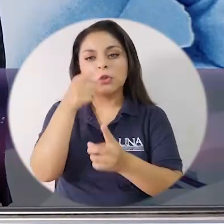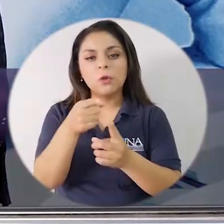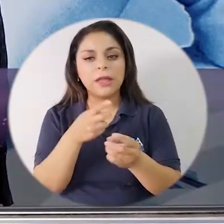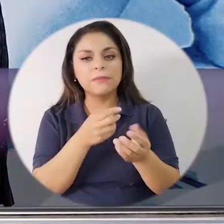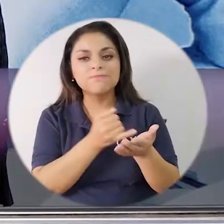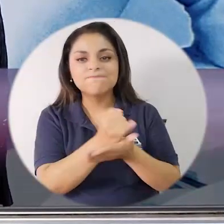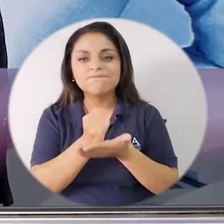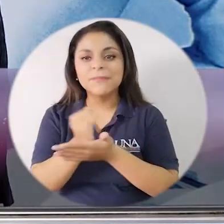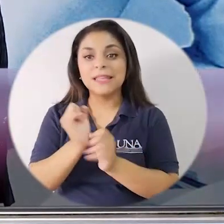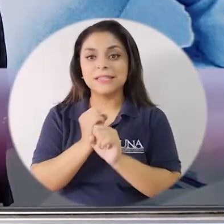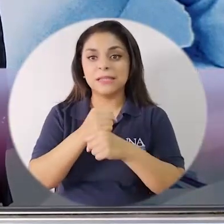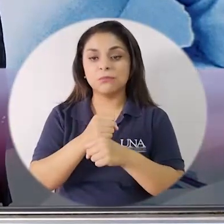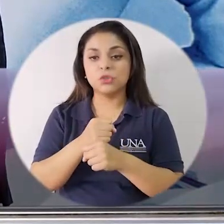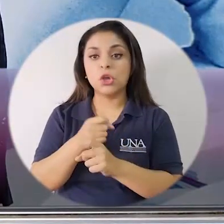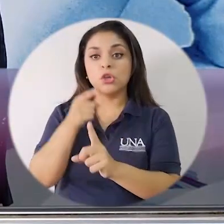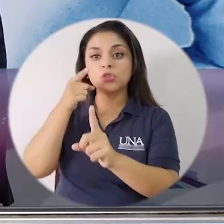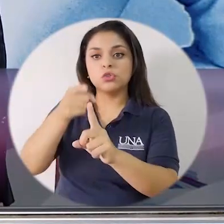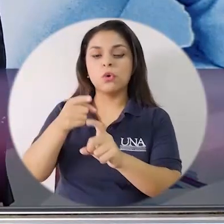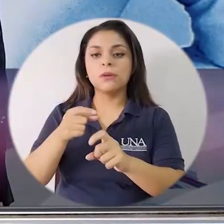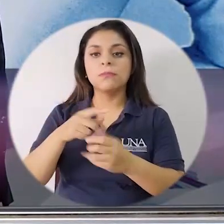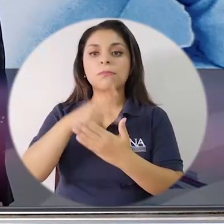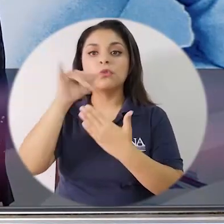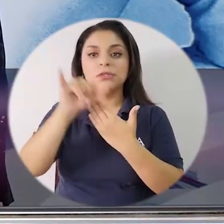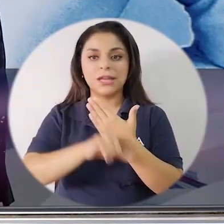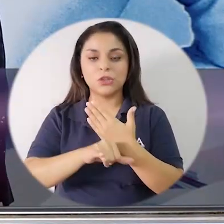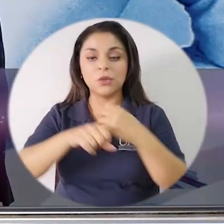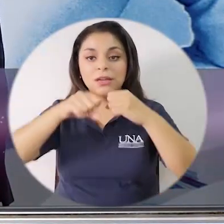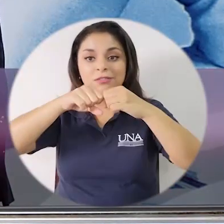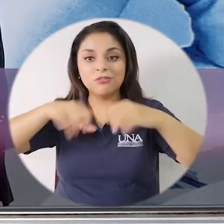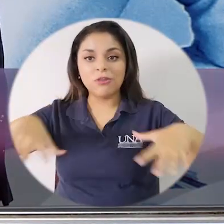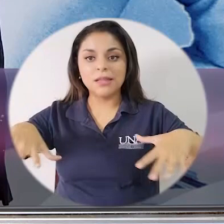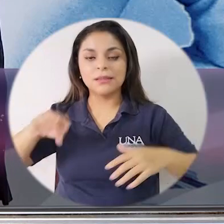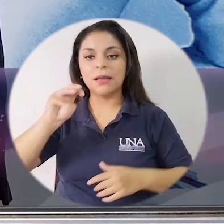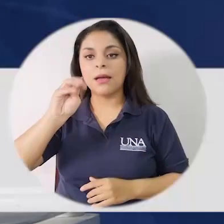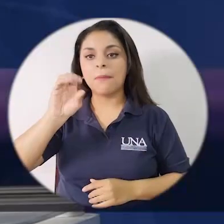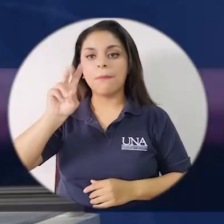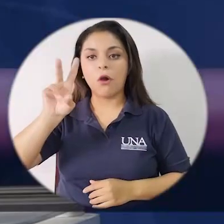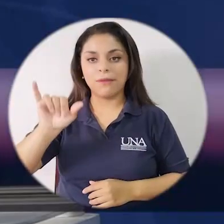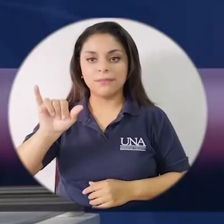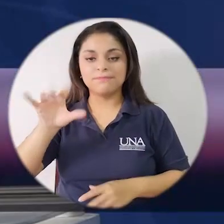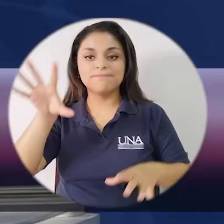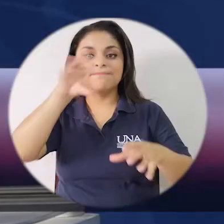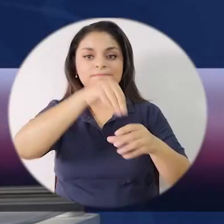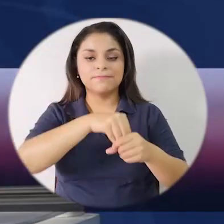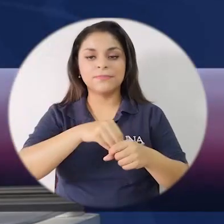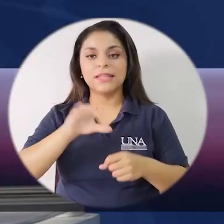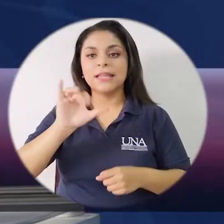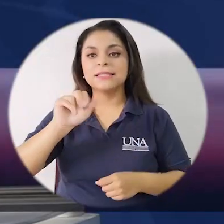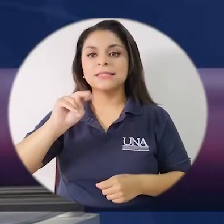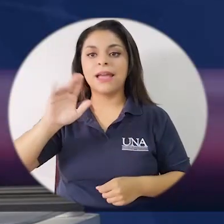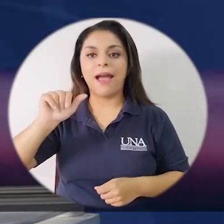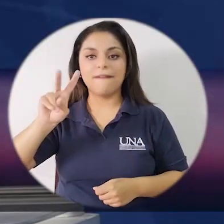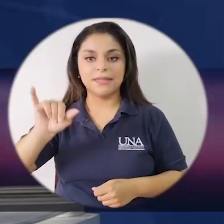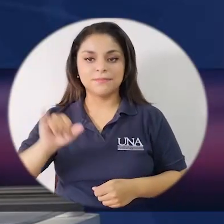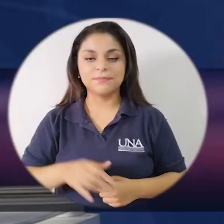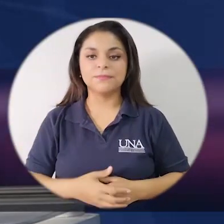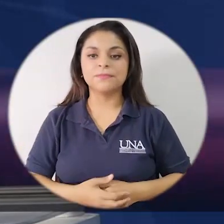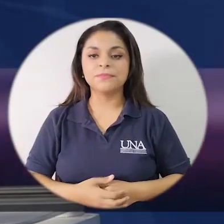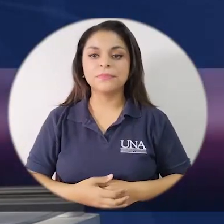realizado con este proyecto de la Red MOI que pertenece a la CIENCAVI. Veíamos en el bloque anterior con su compañero Manuel